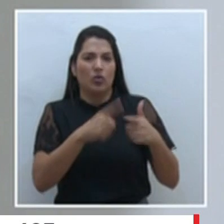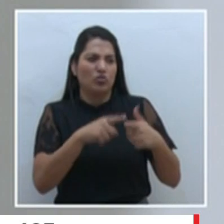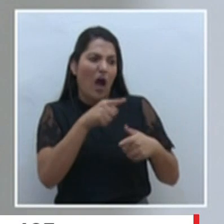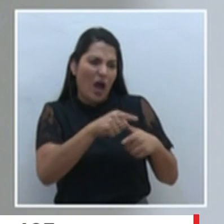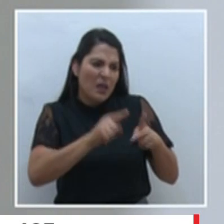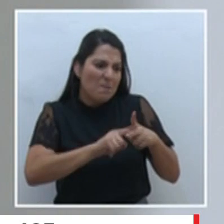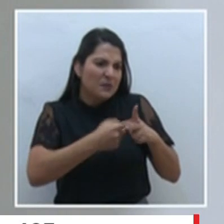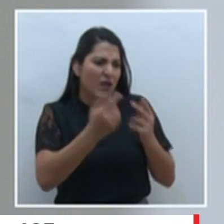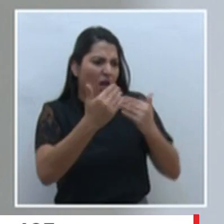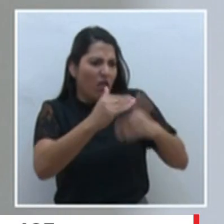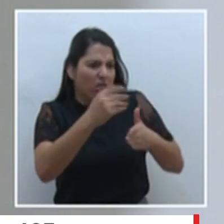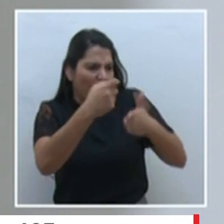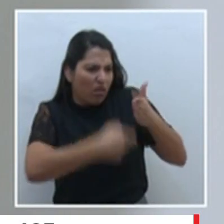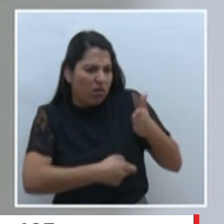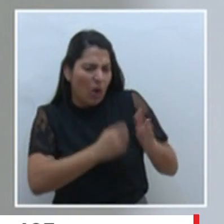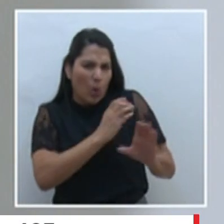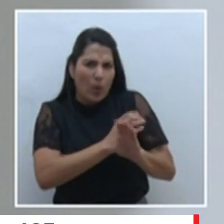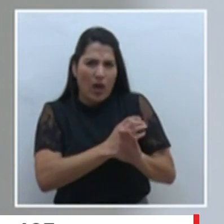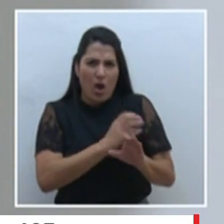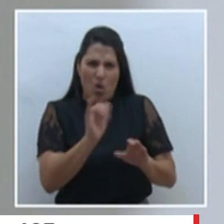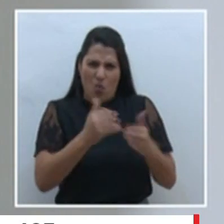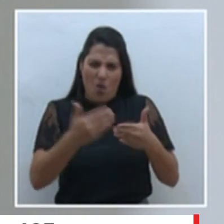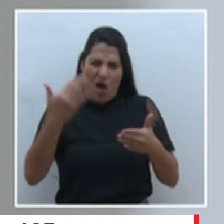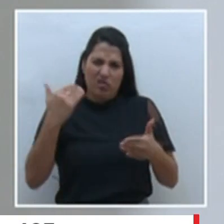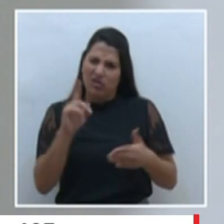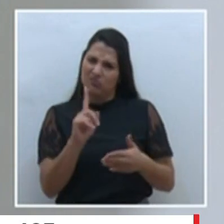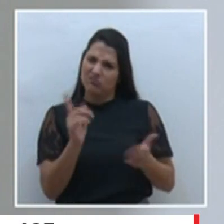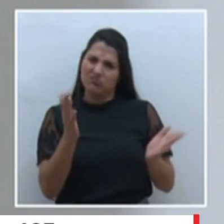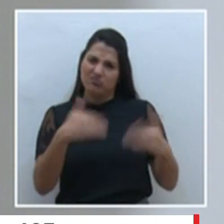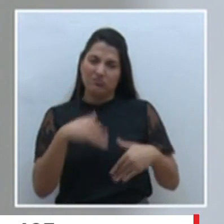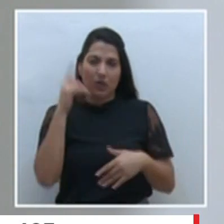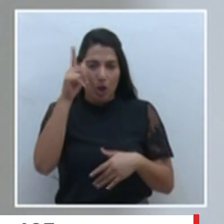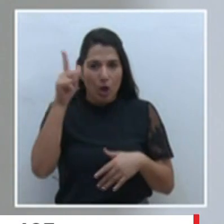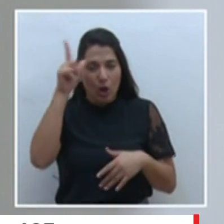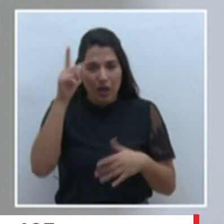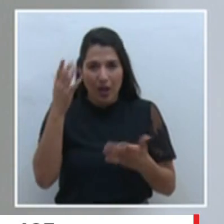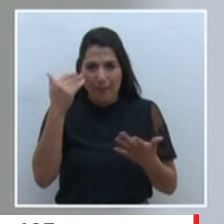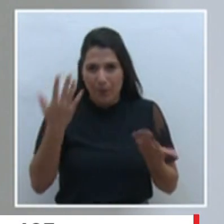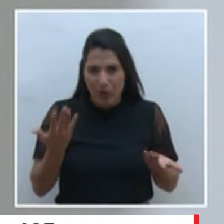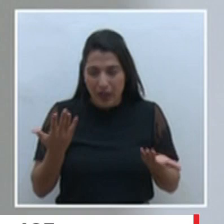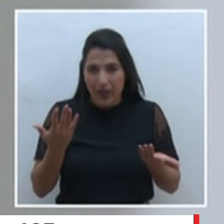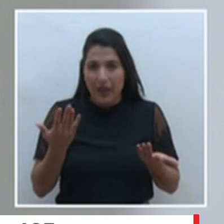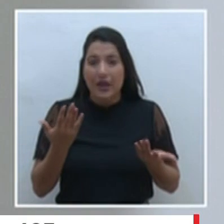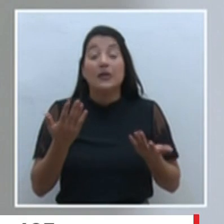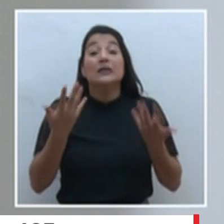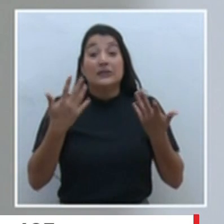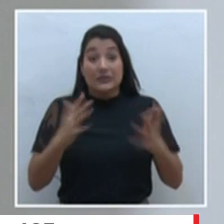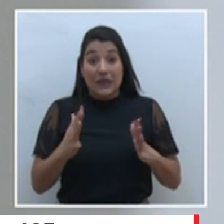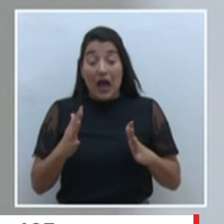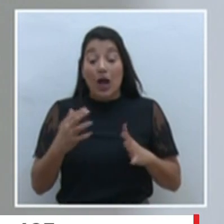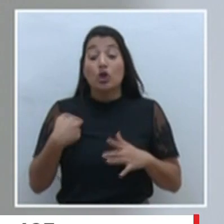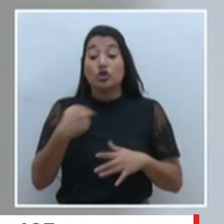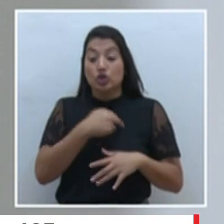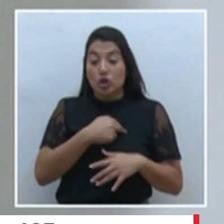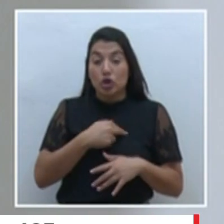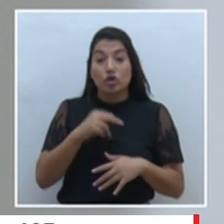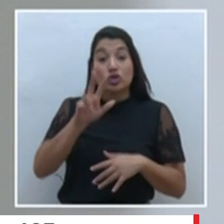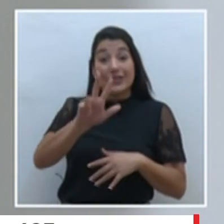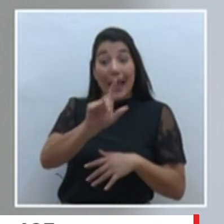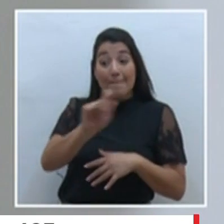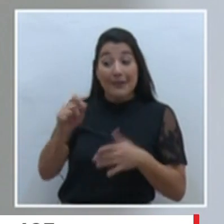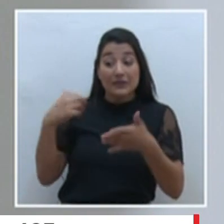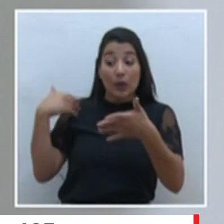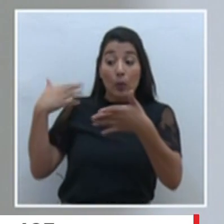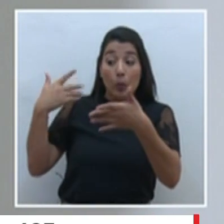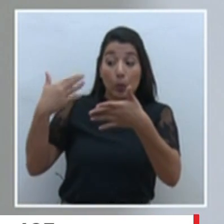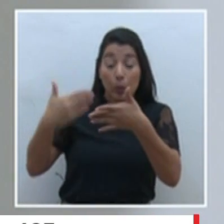empezar a hacer un cierre generalizado como lo habíamos hecho anteriormente, porque también pues el mismo hecho de haber estado ya 3 meses lidiando con el virus y viendo su